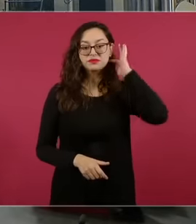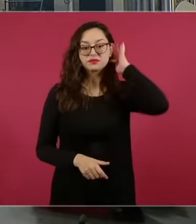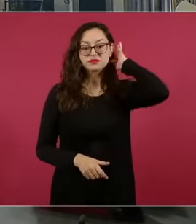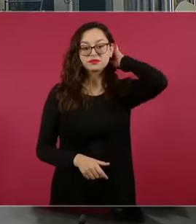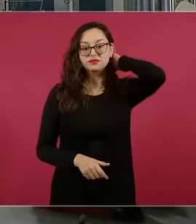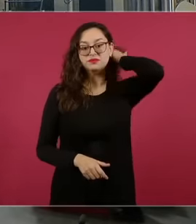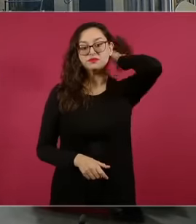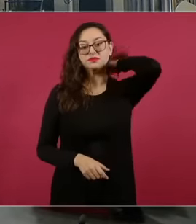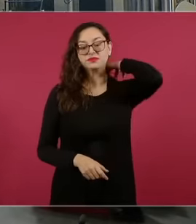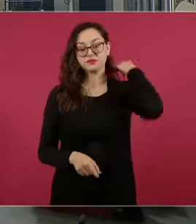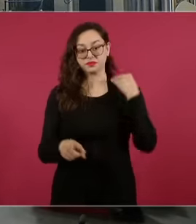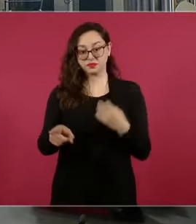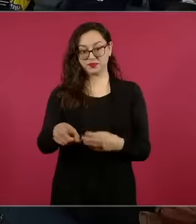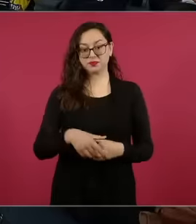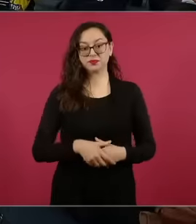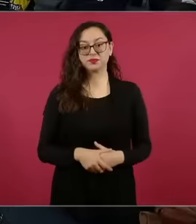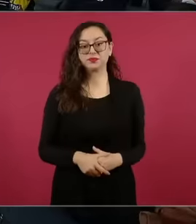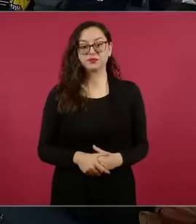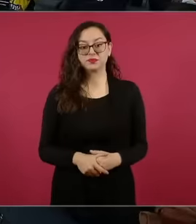A ver, pues.